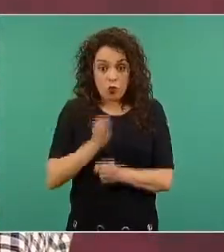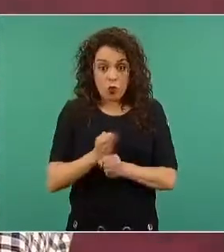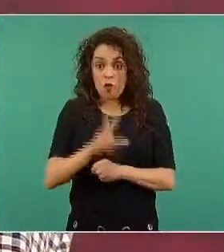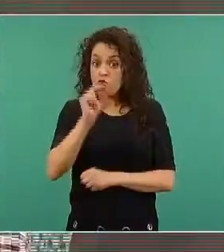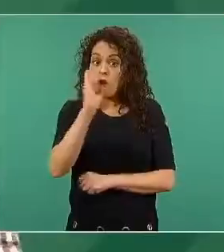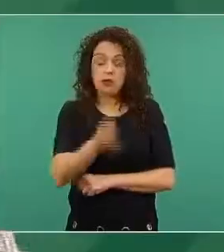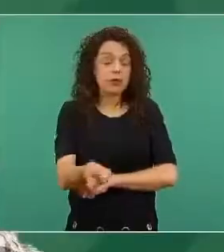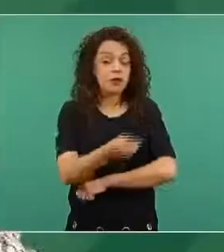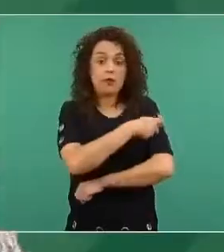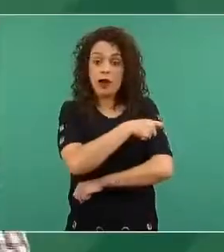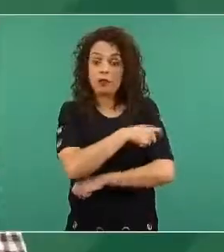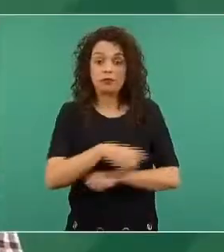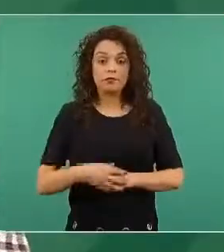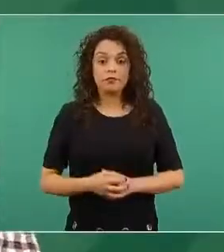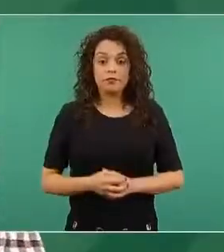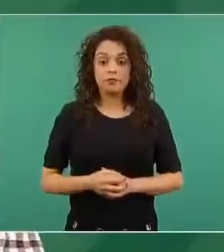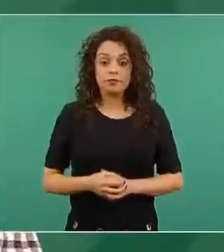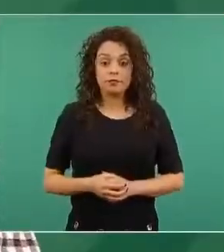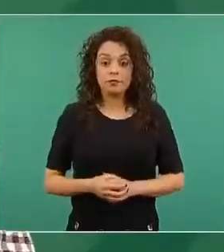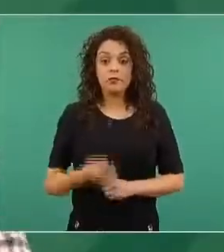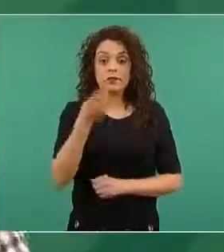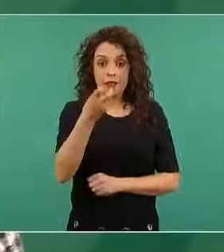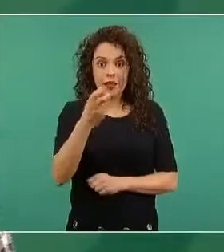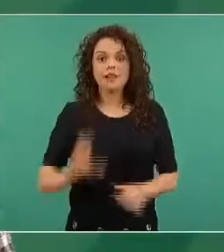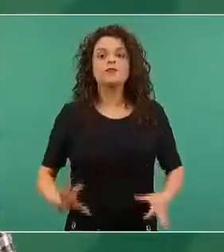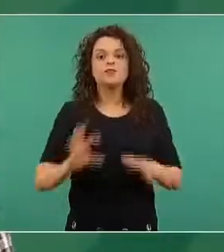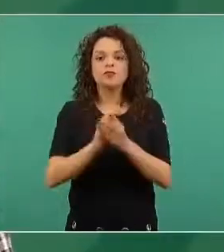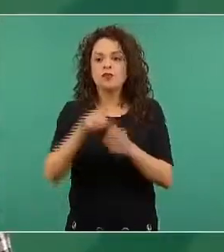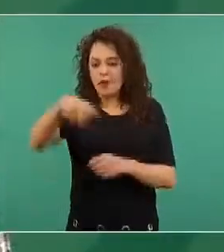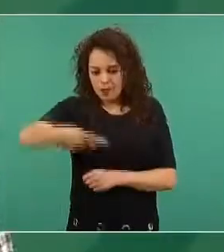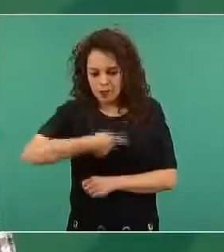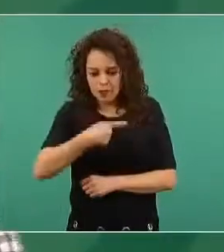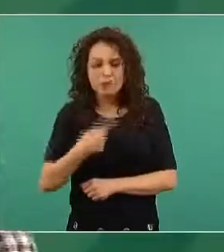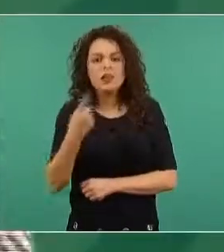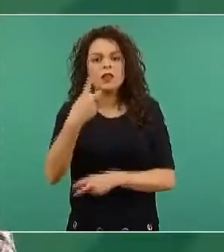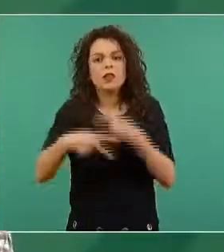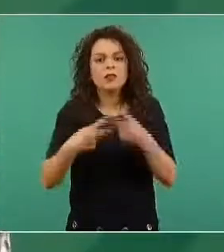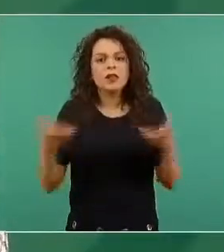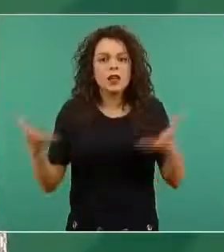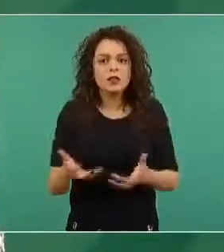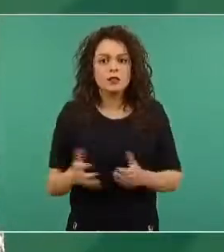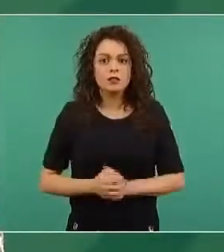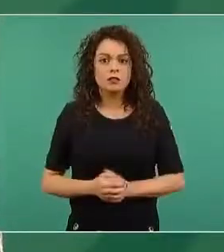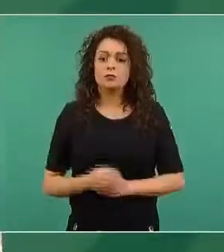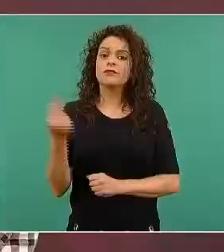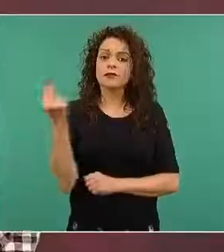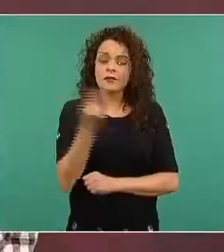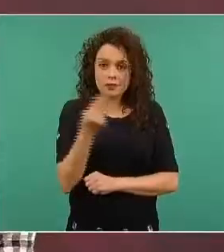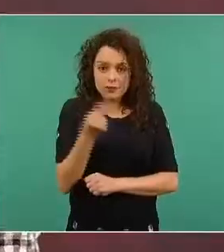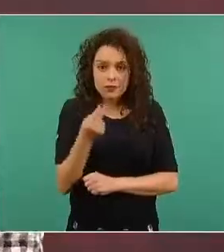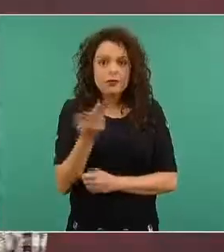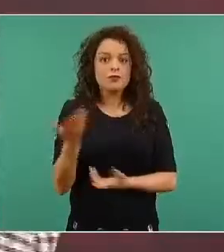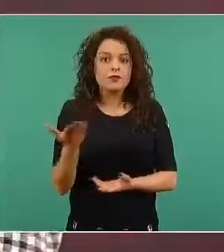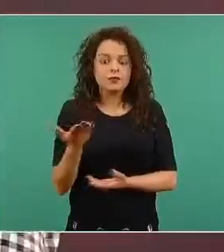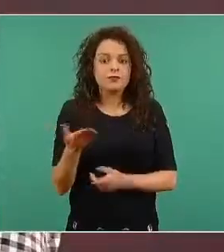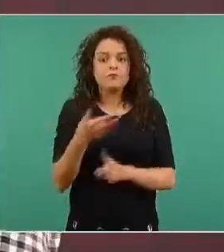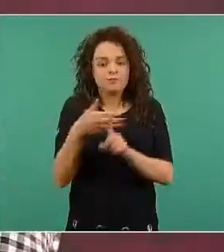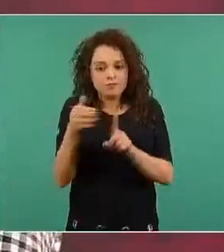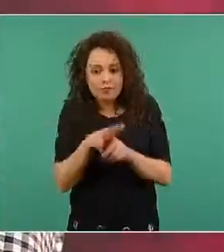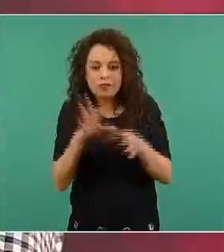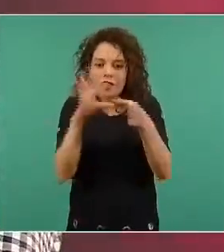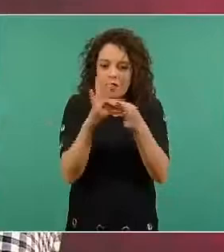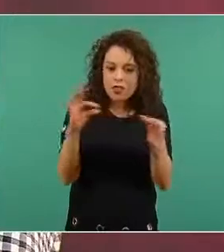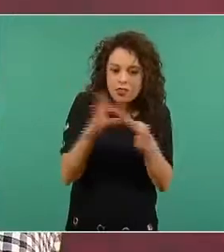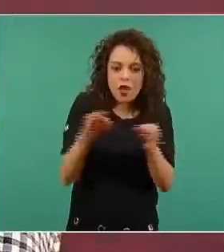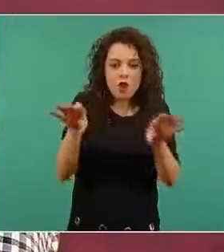vacuna. Y esto va de la mano con su pregunta, ¿qué hacer? Pues intentar persuadirles, intentar